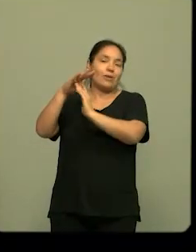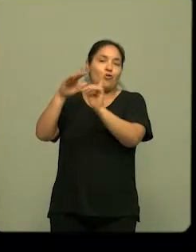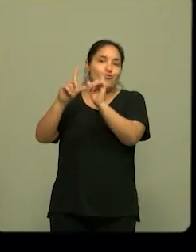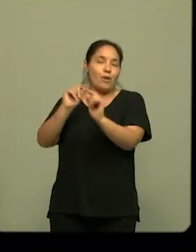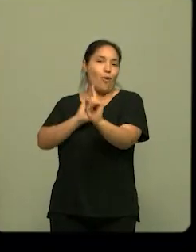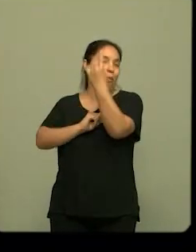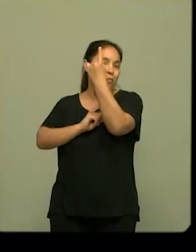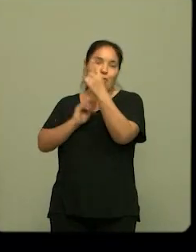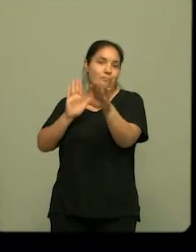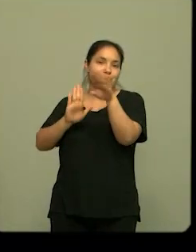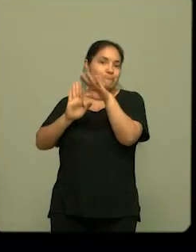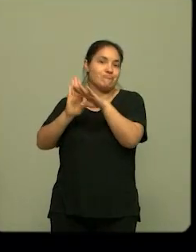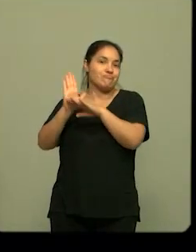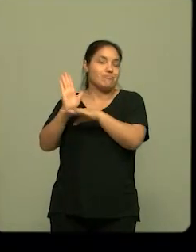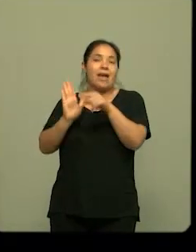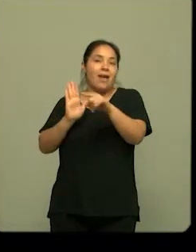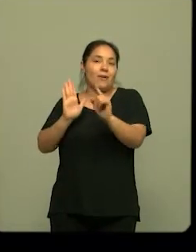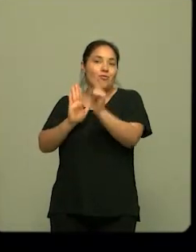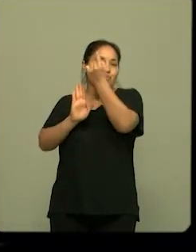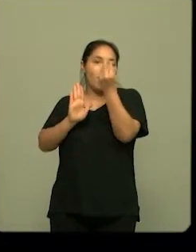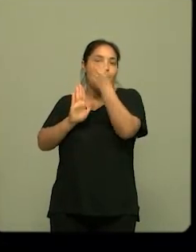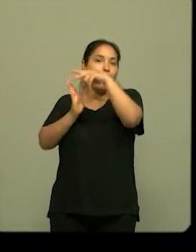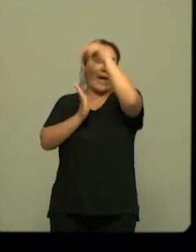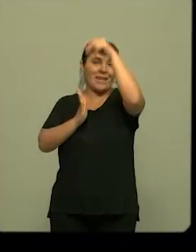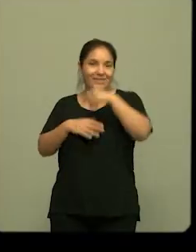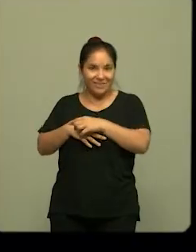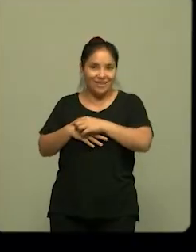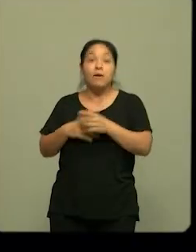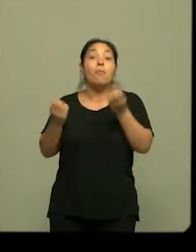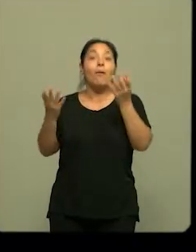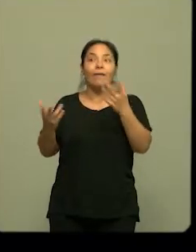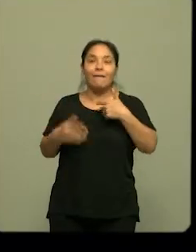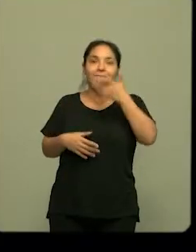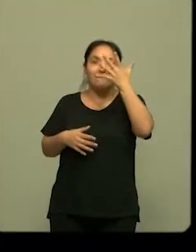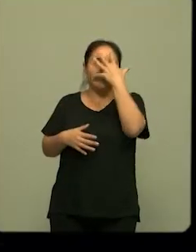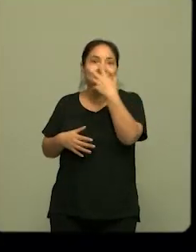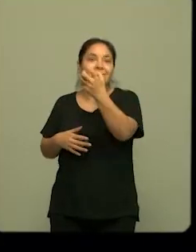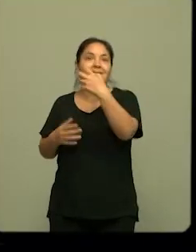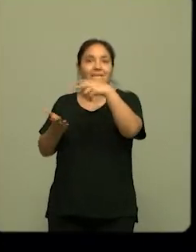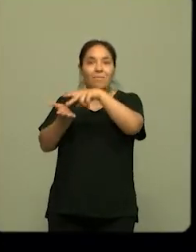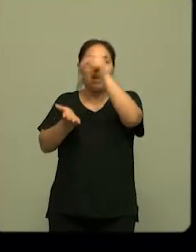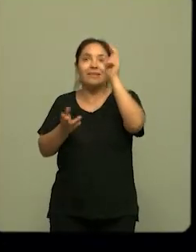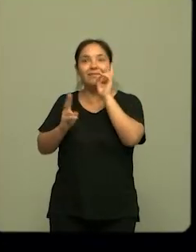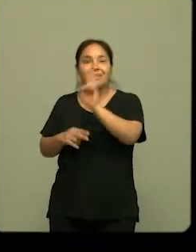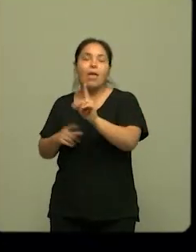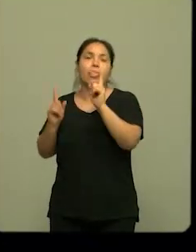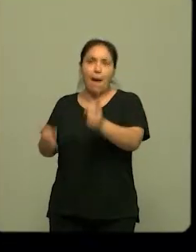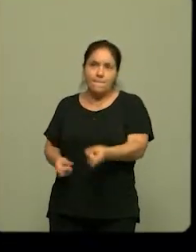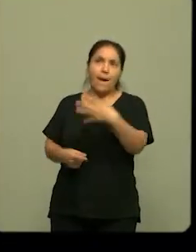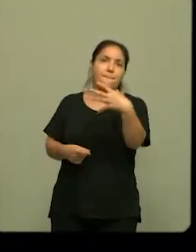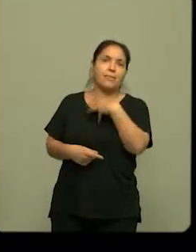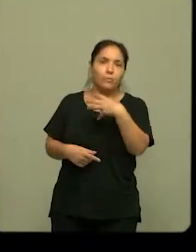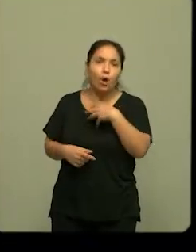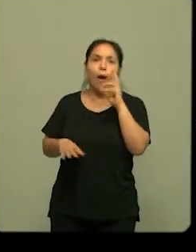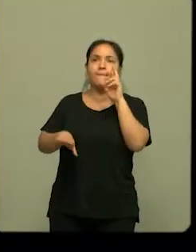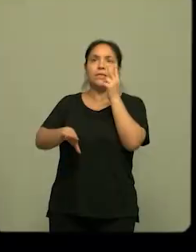décadas Sí, y nadie lo puede destronar. Y no es solamente por un tema atractivo, sino también por un tema patrimonial, por un tema de exacto.